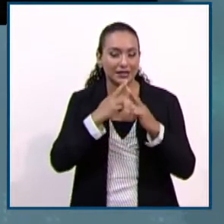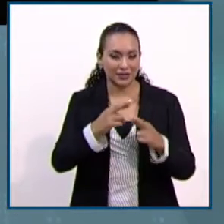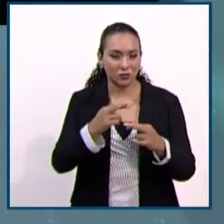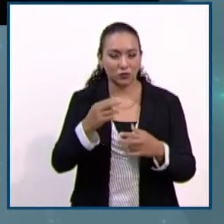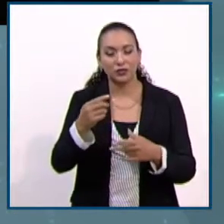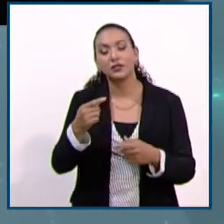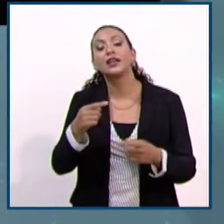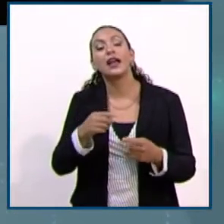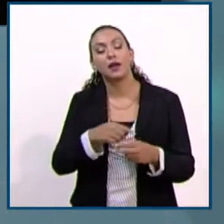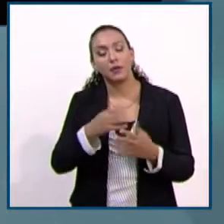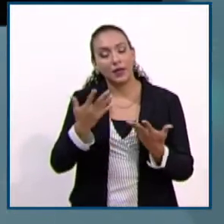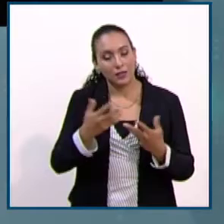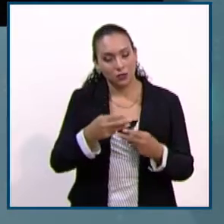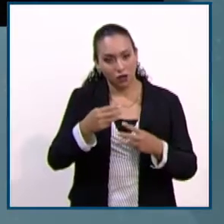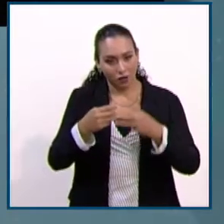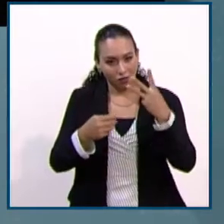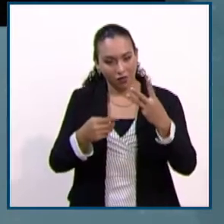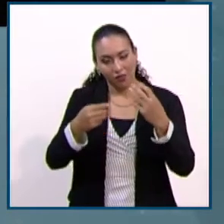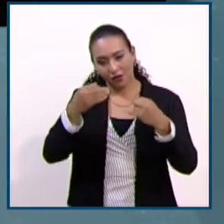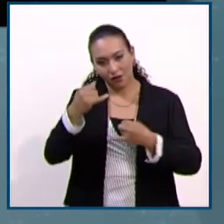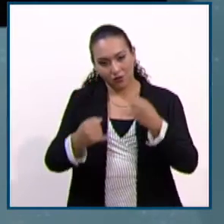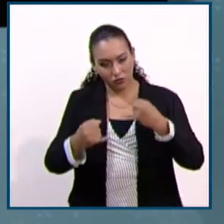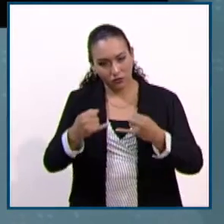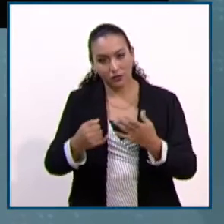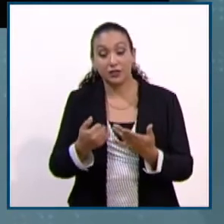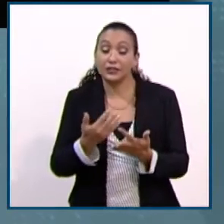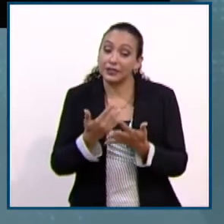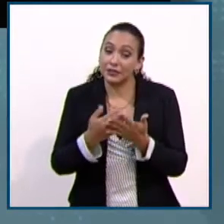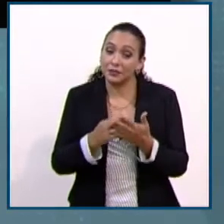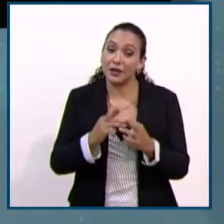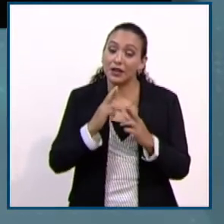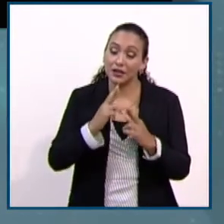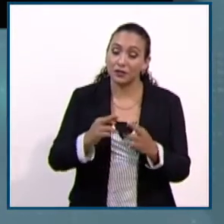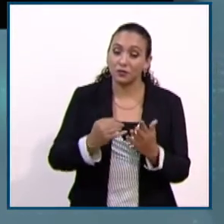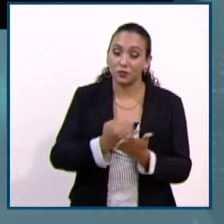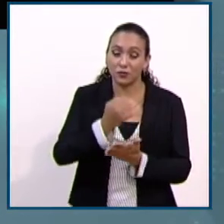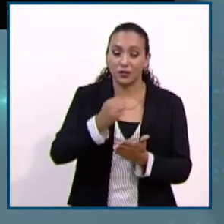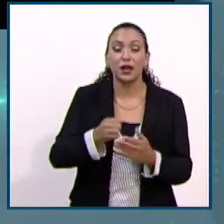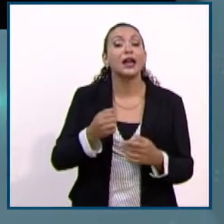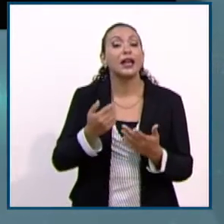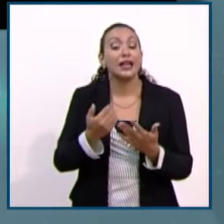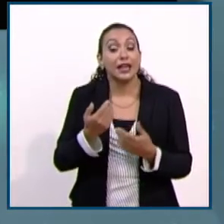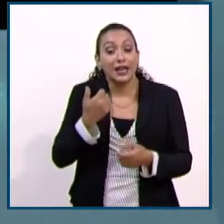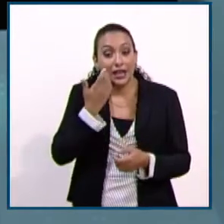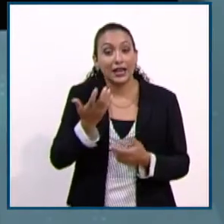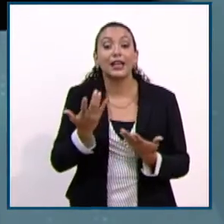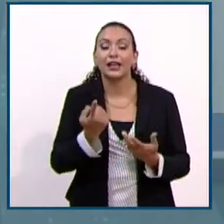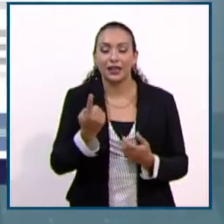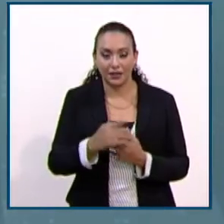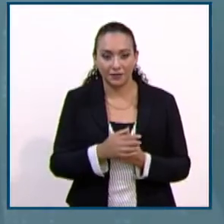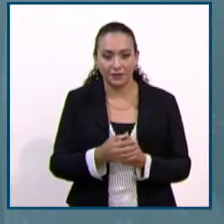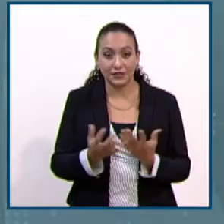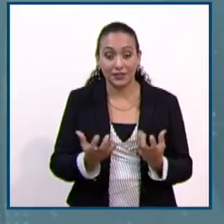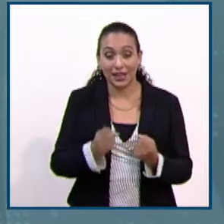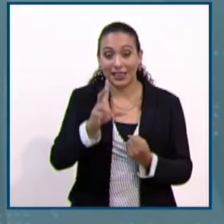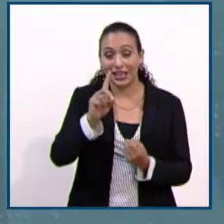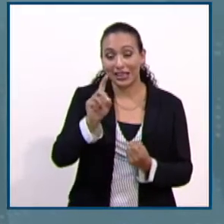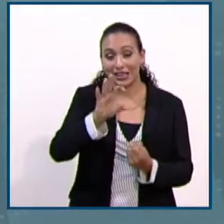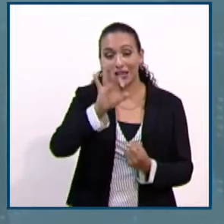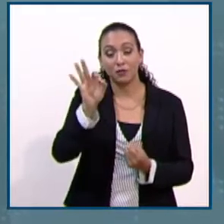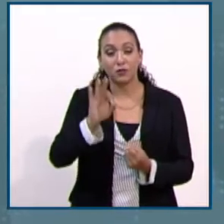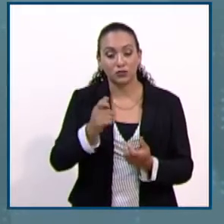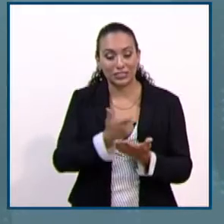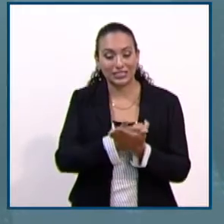3 juicios diferentes para que se dicten otras en las que se salvaguarde el 30% del salario y percepciones del